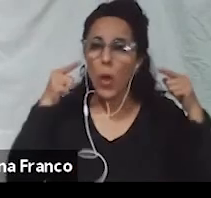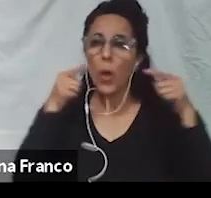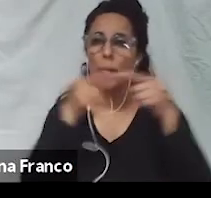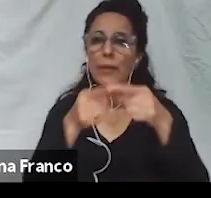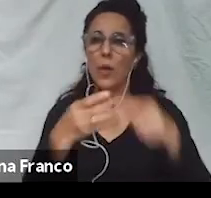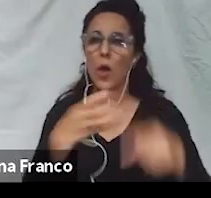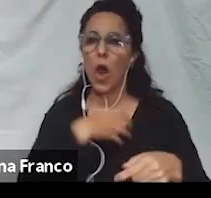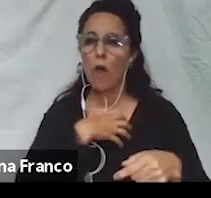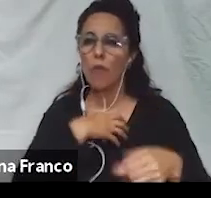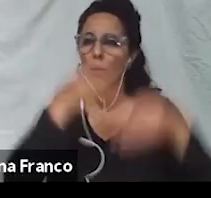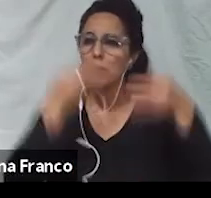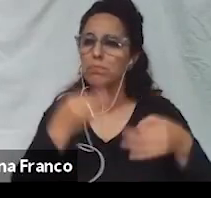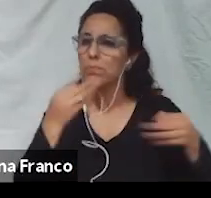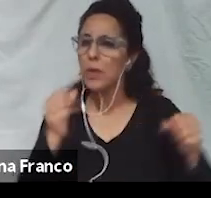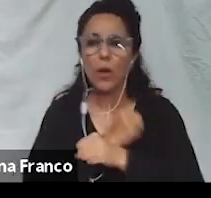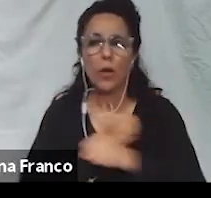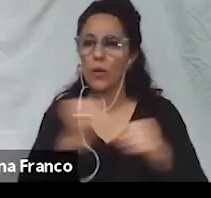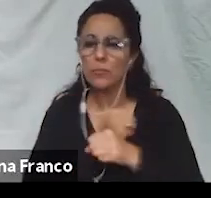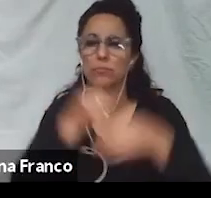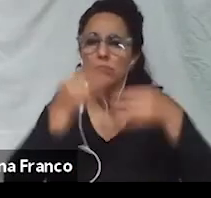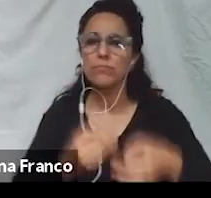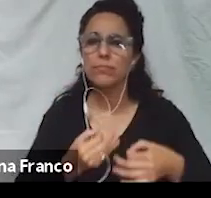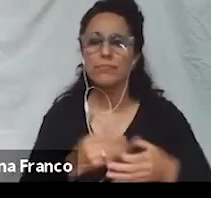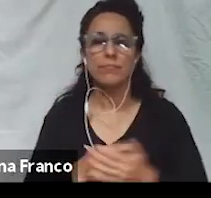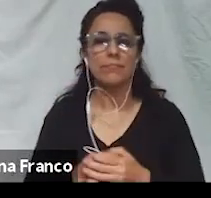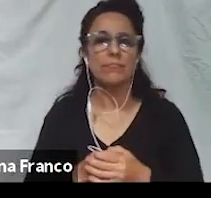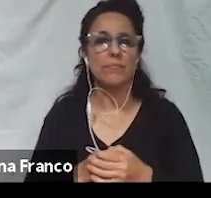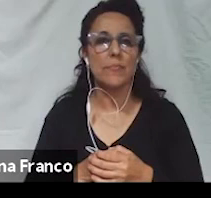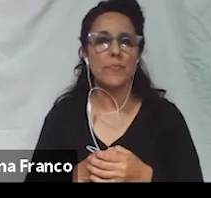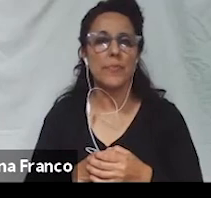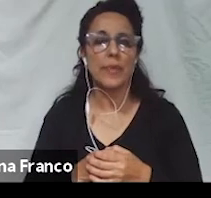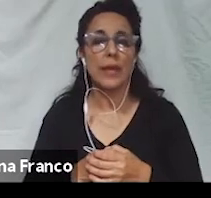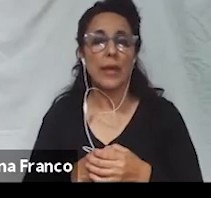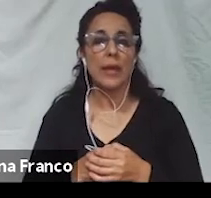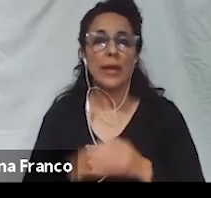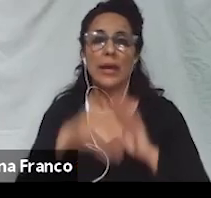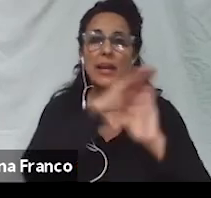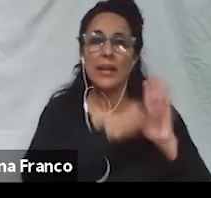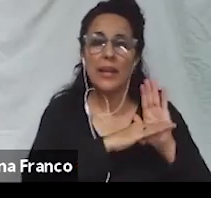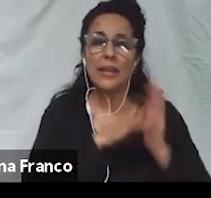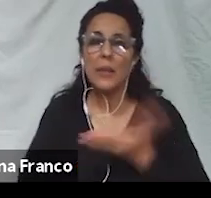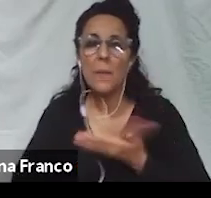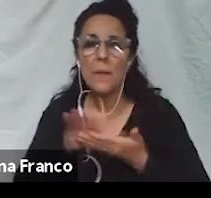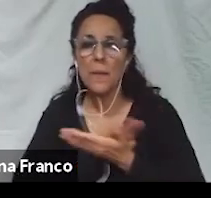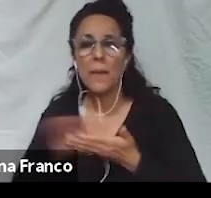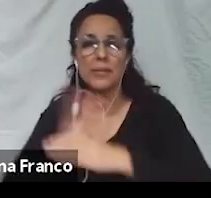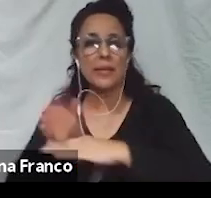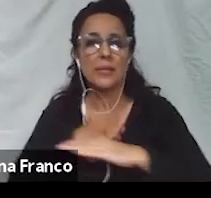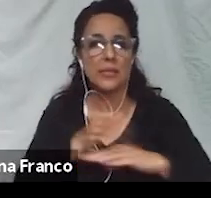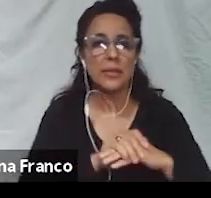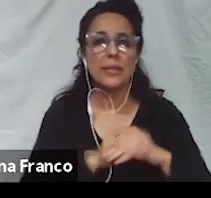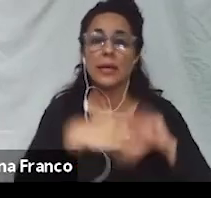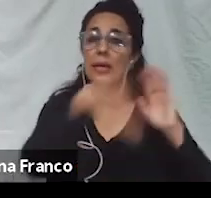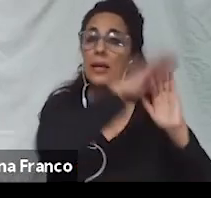después la línea de soporte de accesibilidad, todo lo que explicó Josías, digamos la combinación de tecnología asistiva y de sistema operativo que